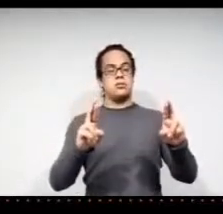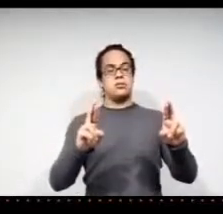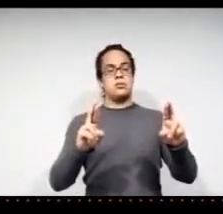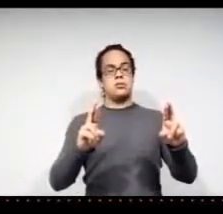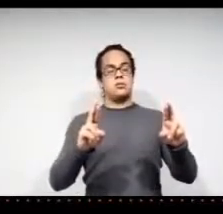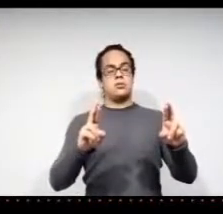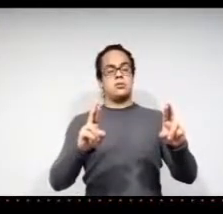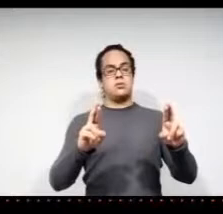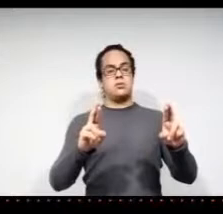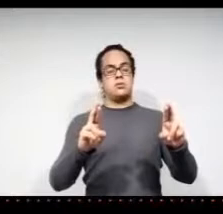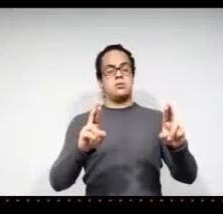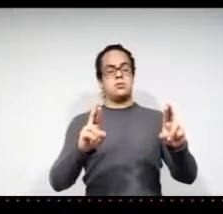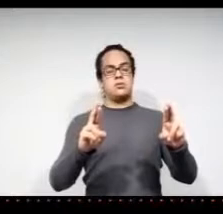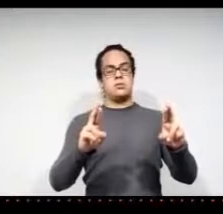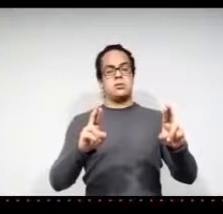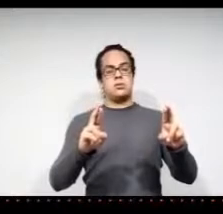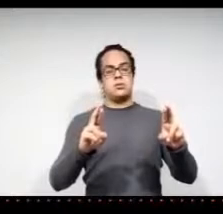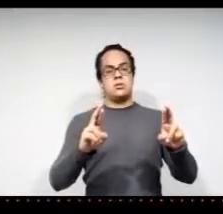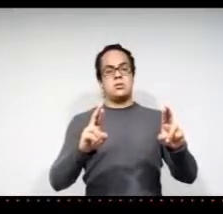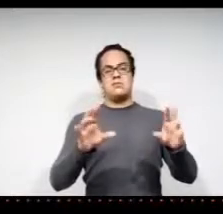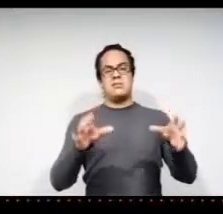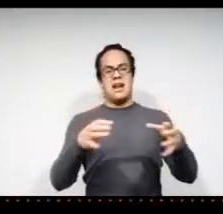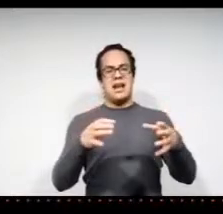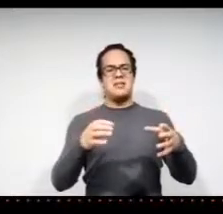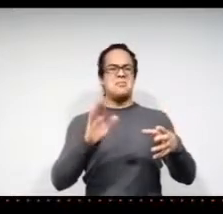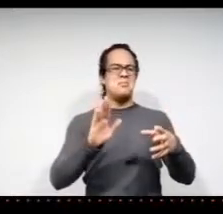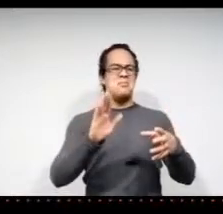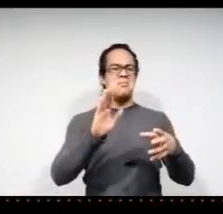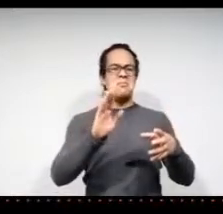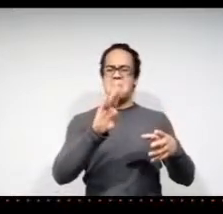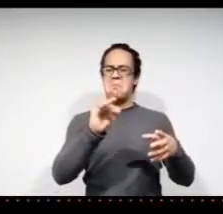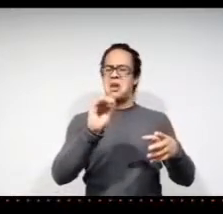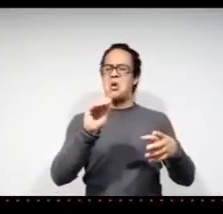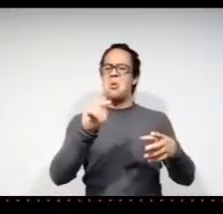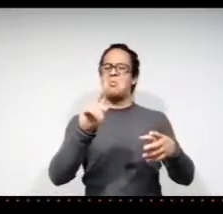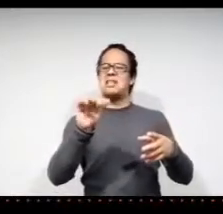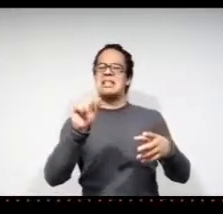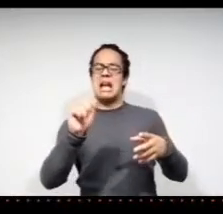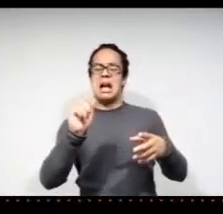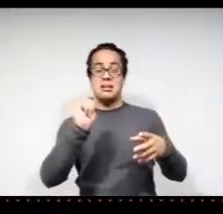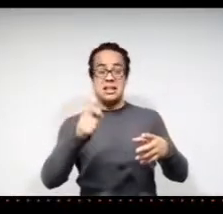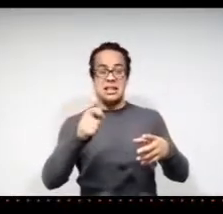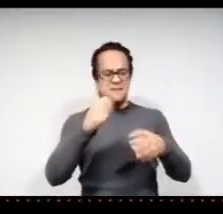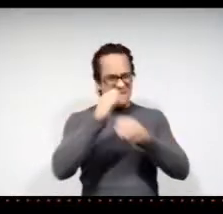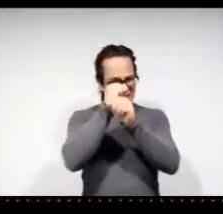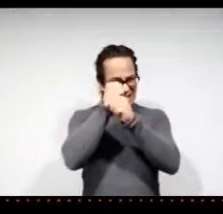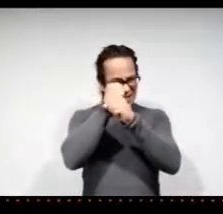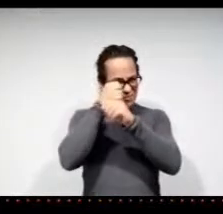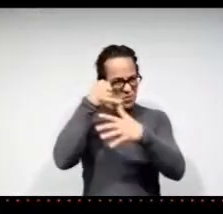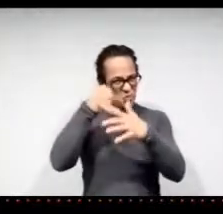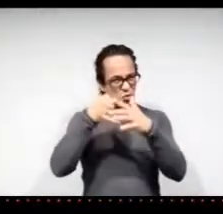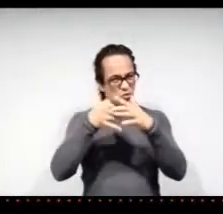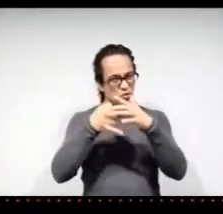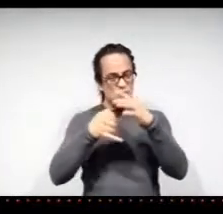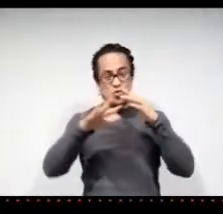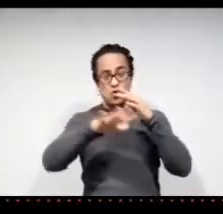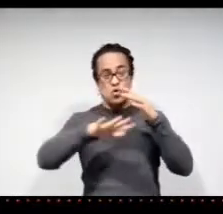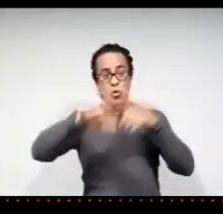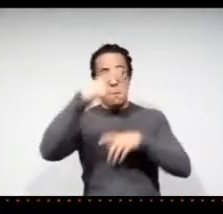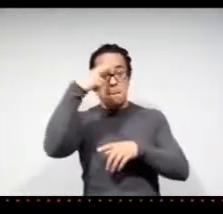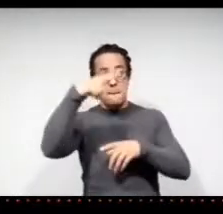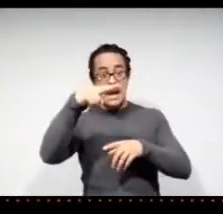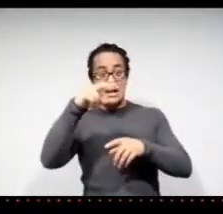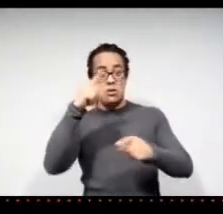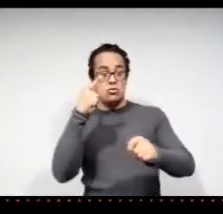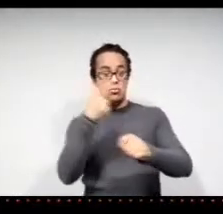una, llamémosle biopsia, perdón el término médico, de lo que es la sociedad mexicana, y como tal tenemos toda la problemática